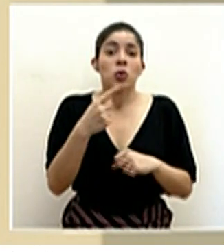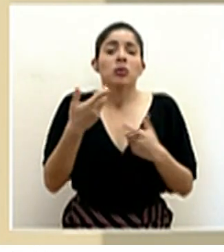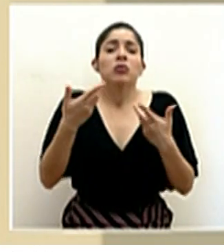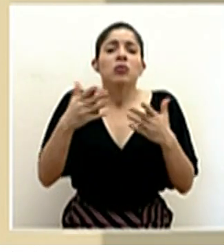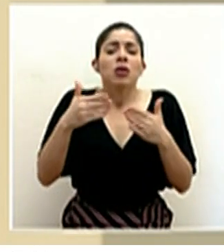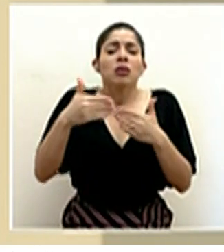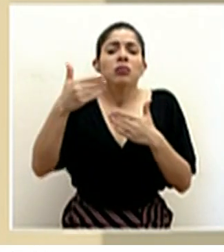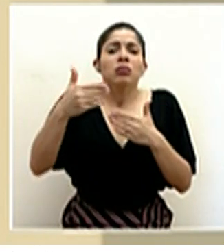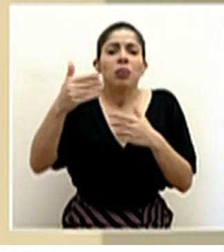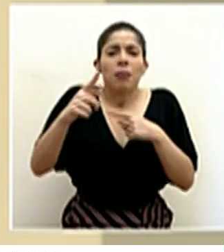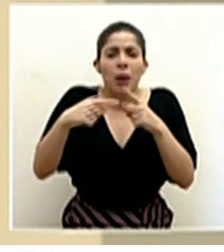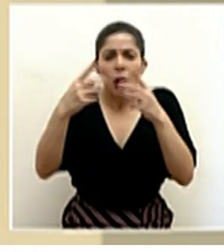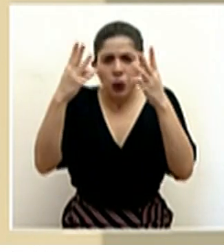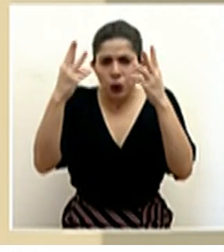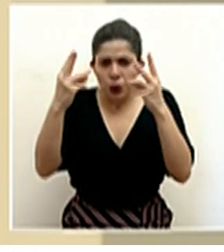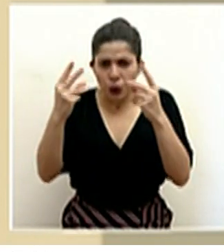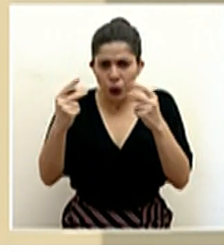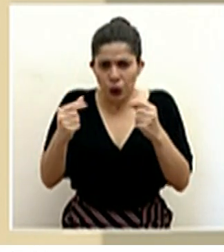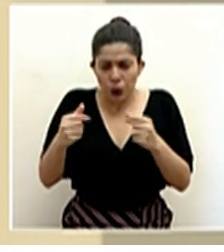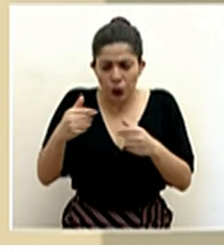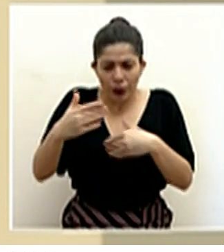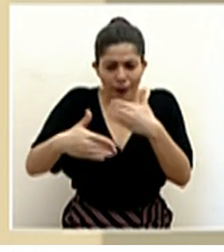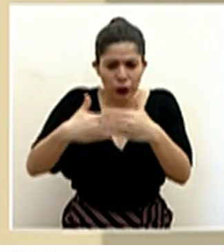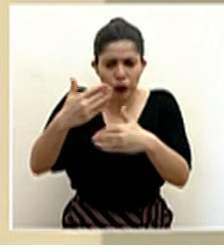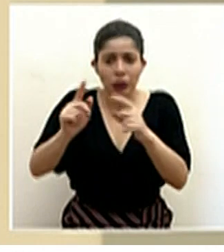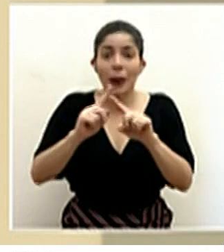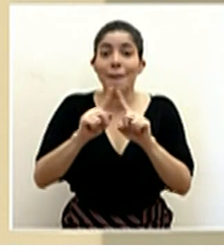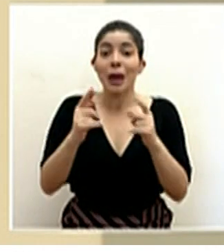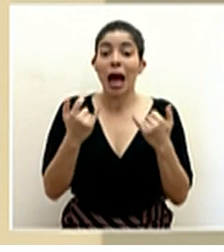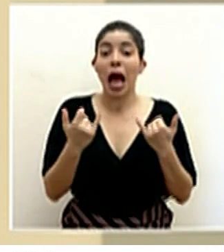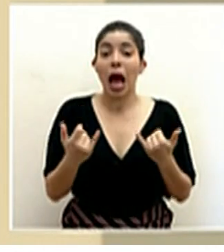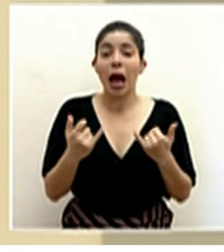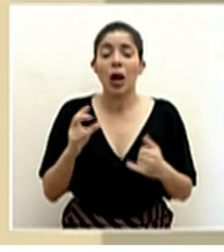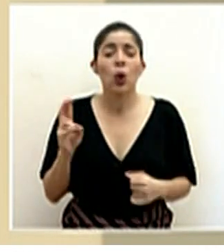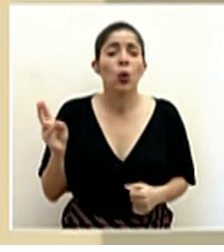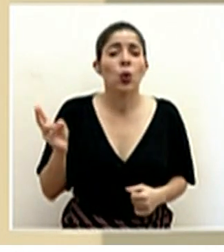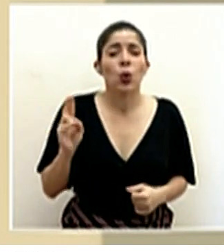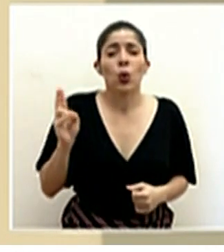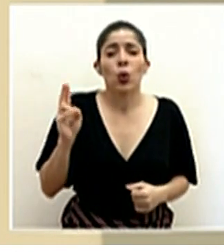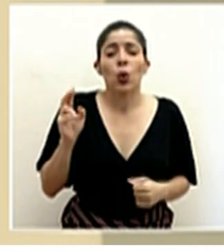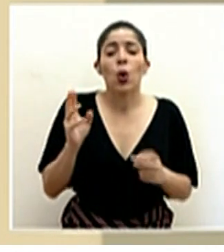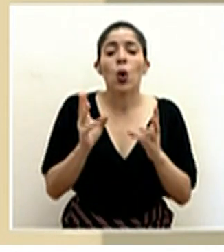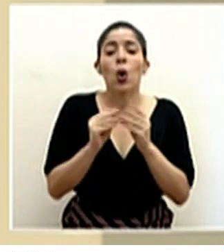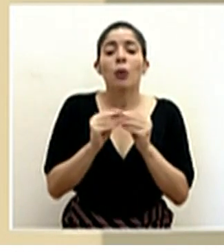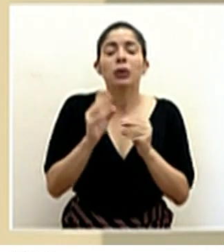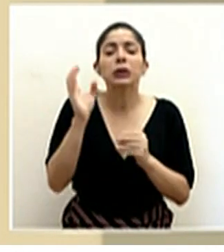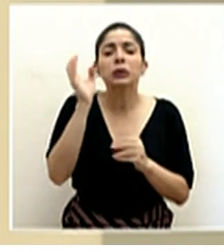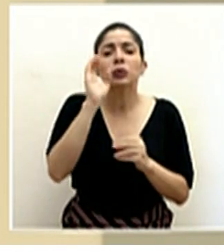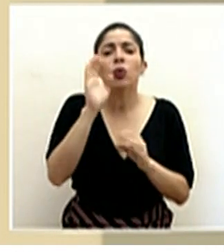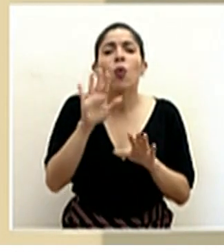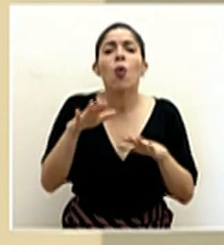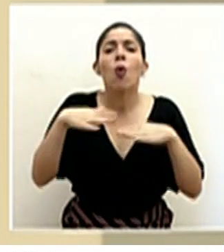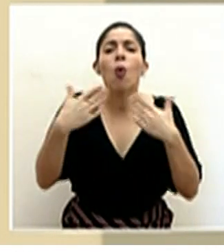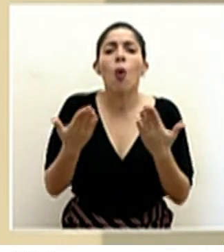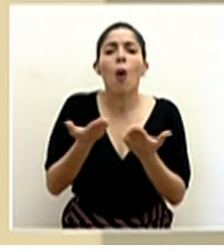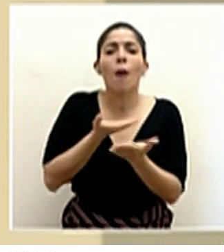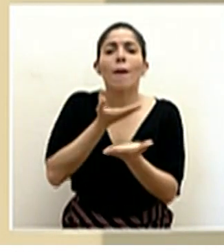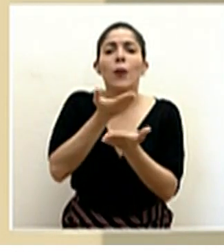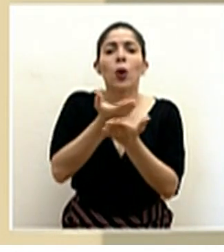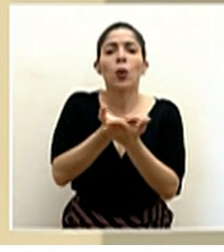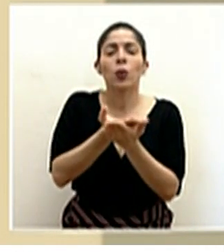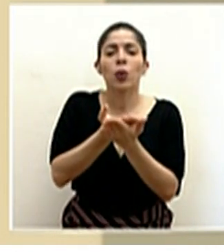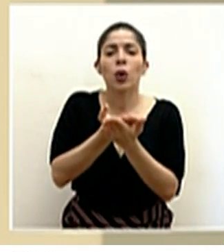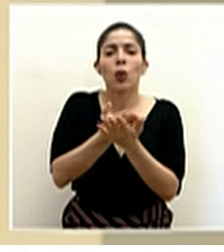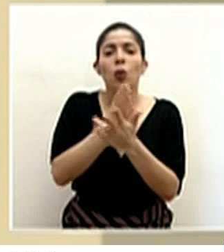iremos manejando en el camino, pero la urgencia de esta comisión era proponer una ruta